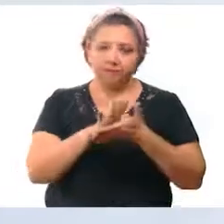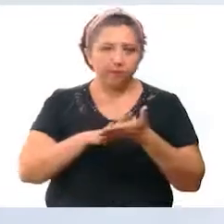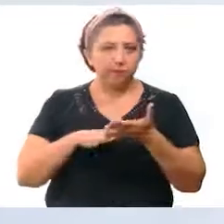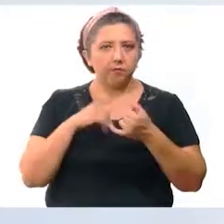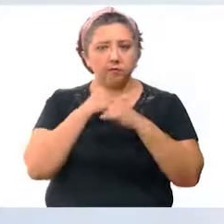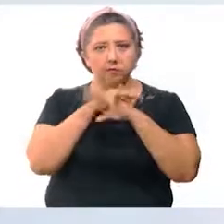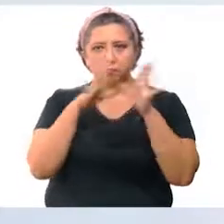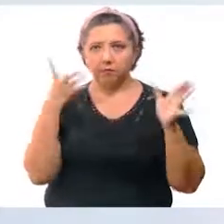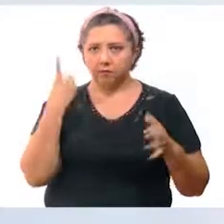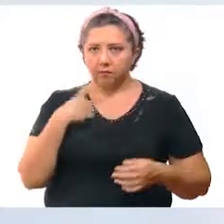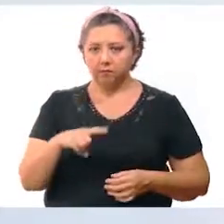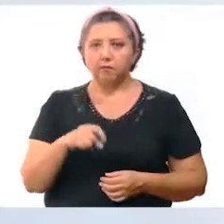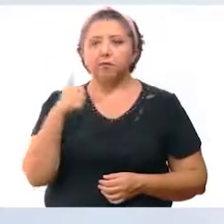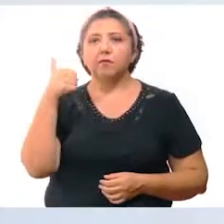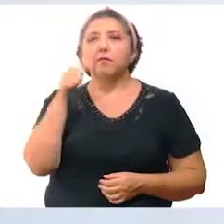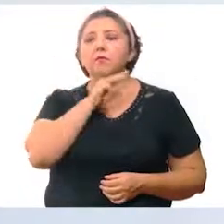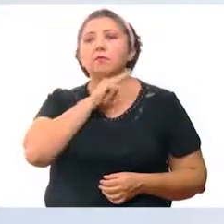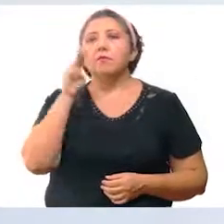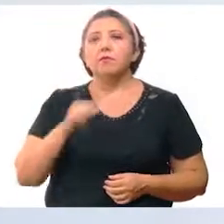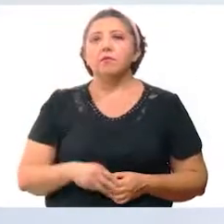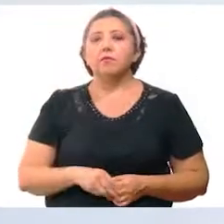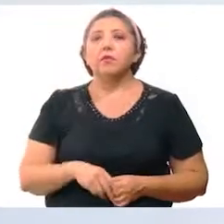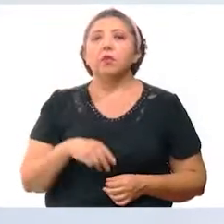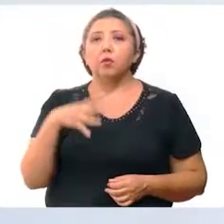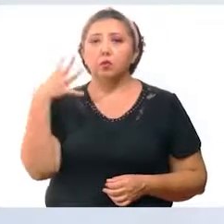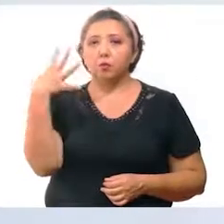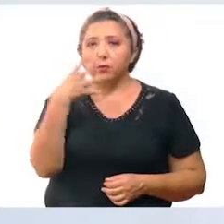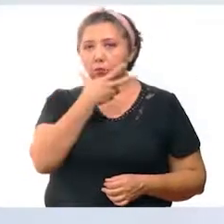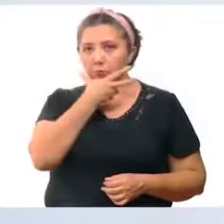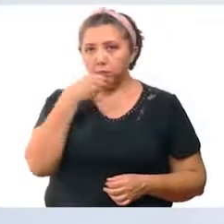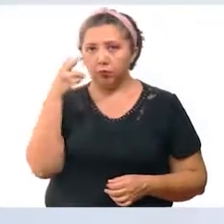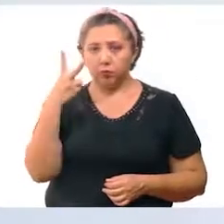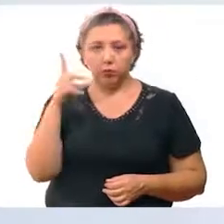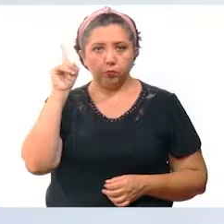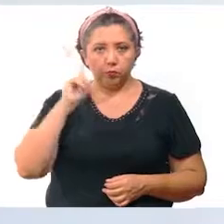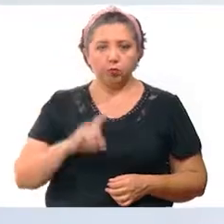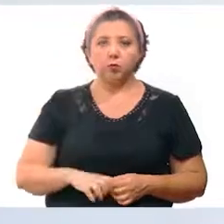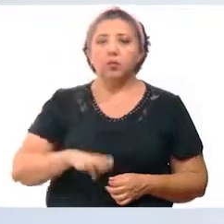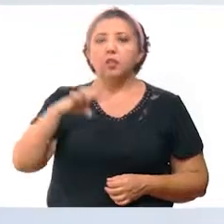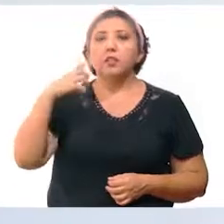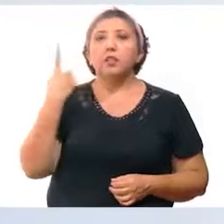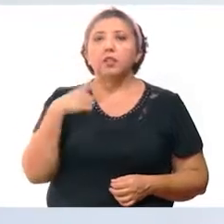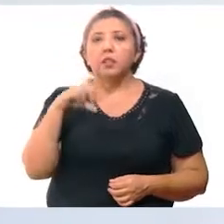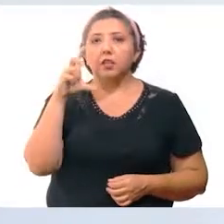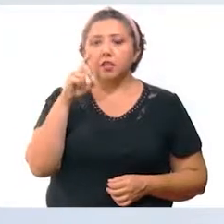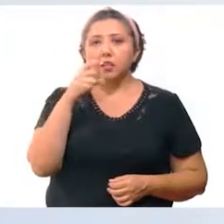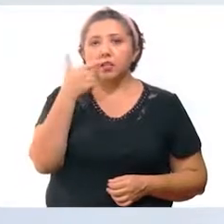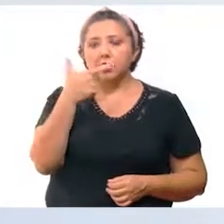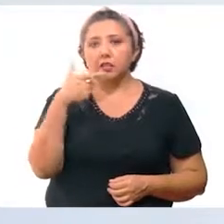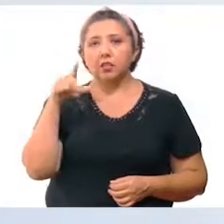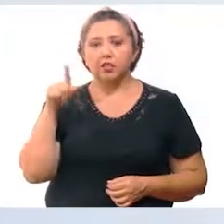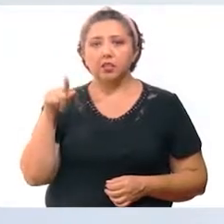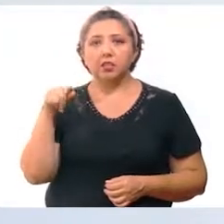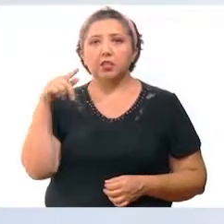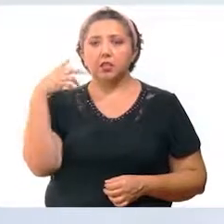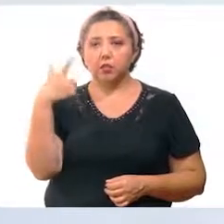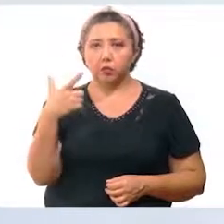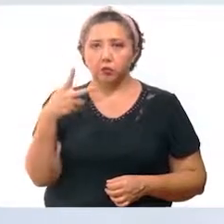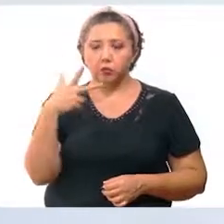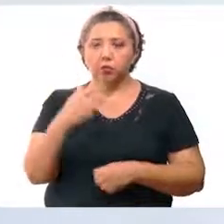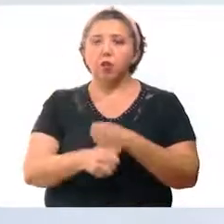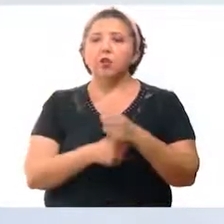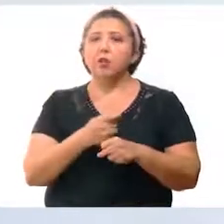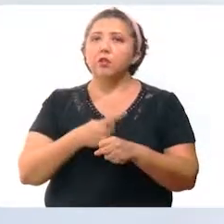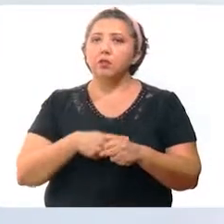Lamentablemente, en este parte médico informamos de 6 fallecimientos. Se trata de 4 hombres y 2 mujeres con un rango de edad de 37 a 78 años.